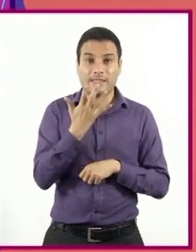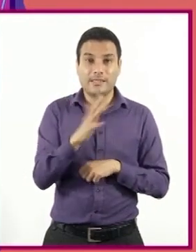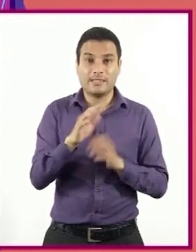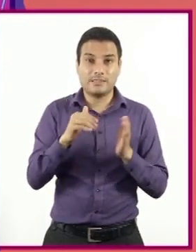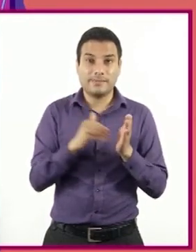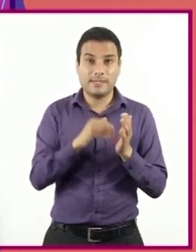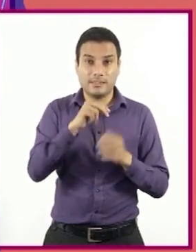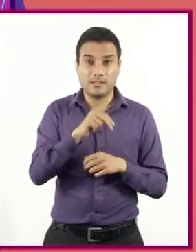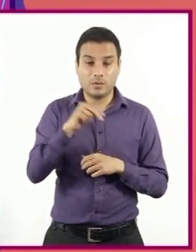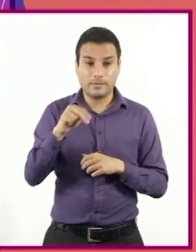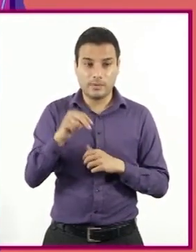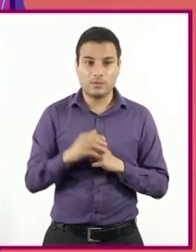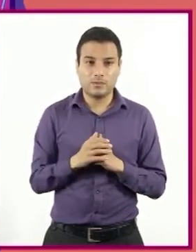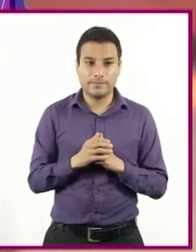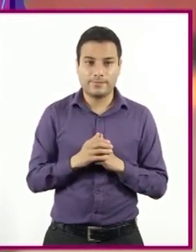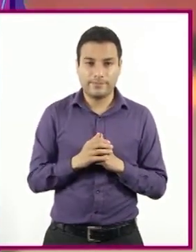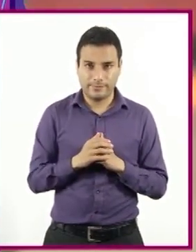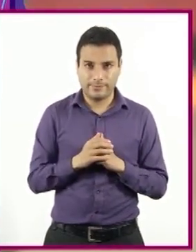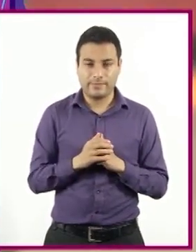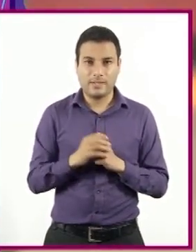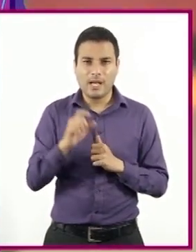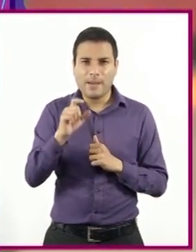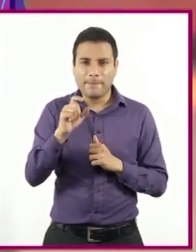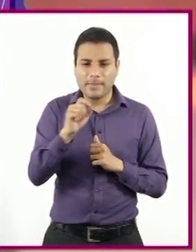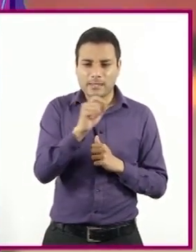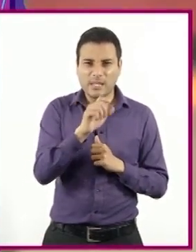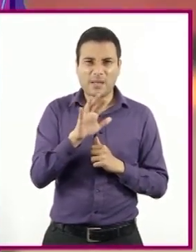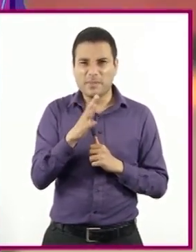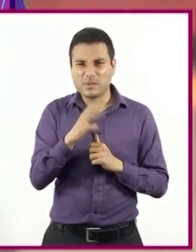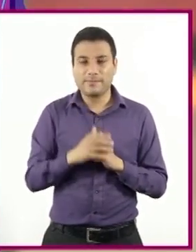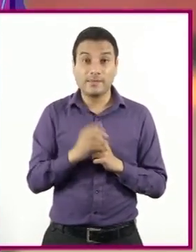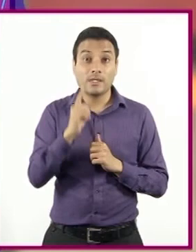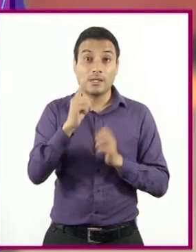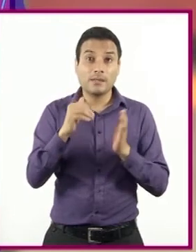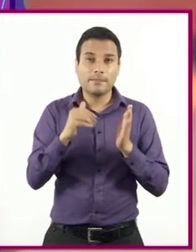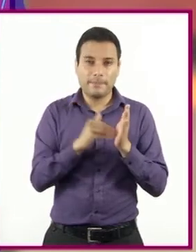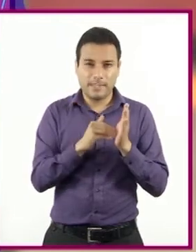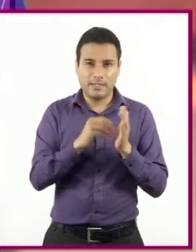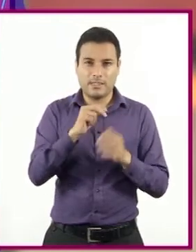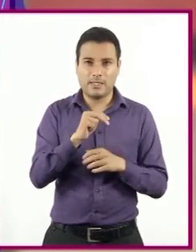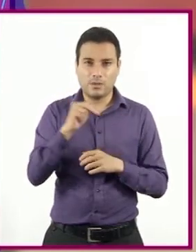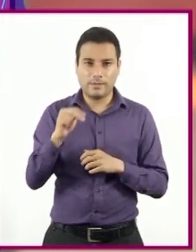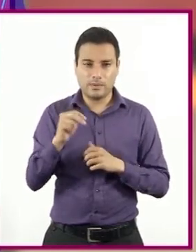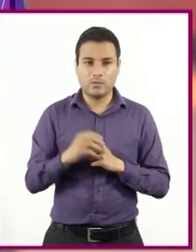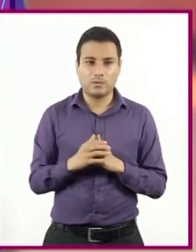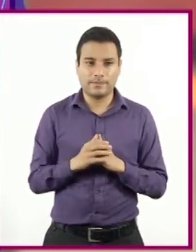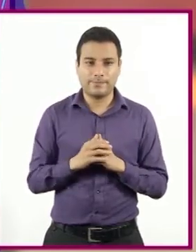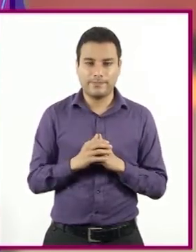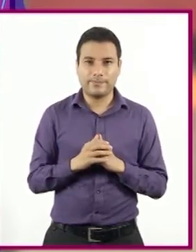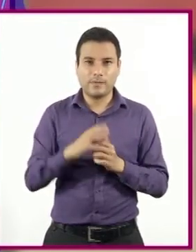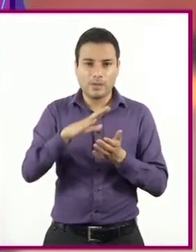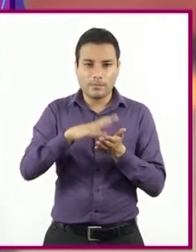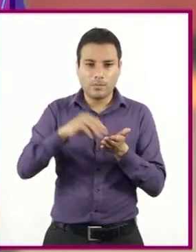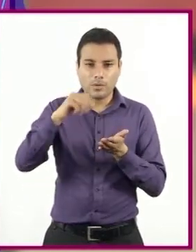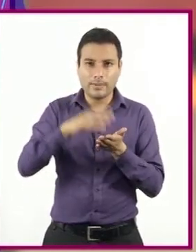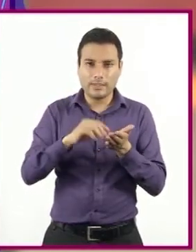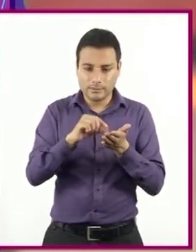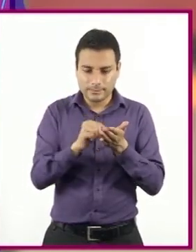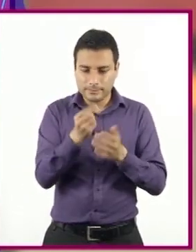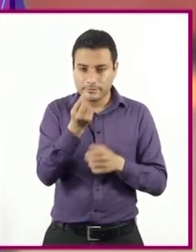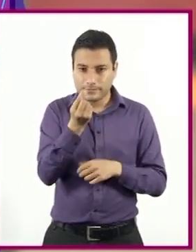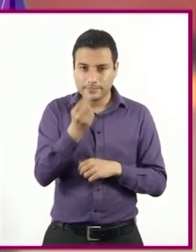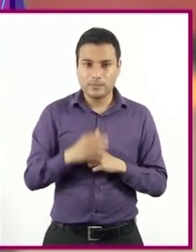nanómetros. La longitud normal de una bacteria es de 1.000 nanómetros. El ancho de una partícula de polvo, 800